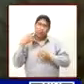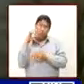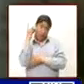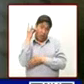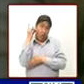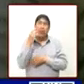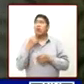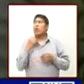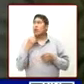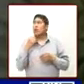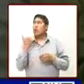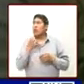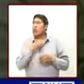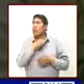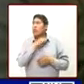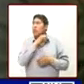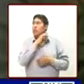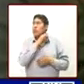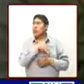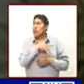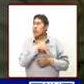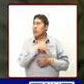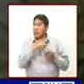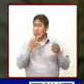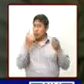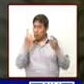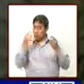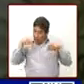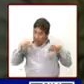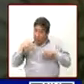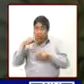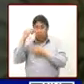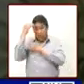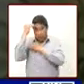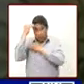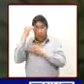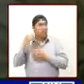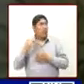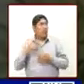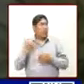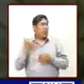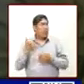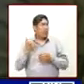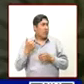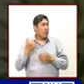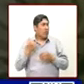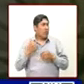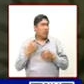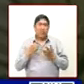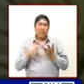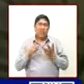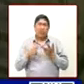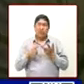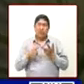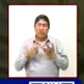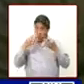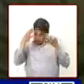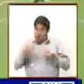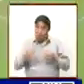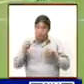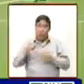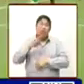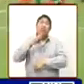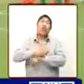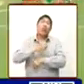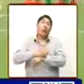uno con Chile, en la ciudad de Santa Cruz, y otro en New Jersey, confirmado con